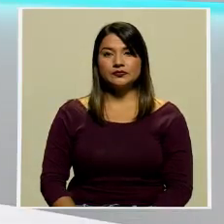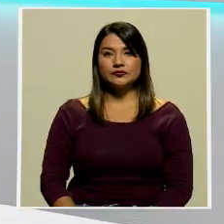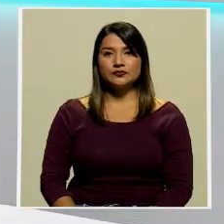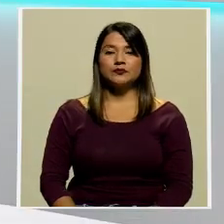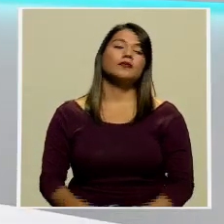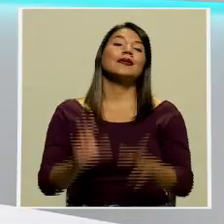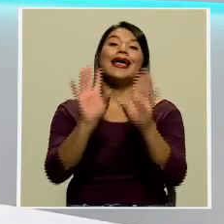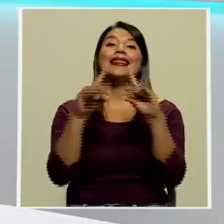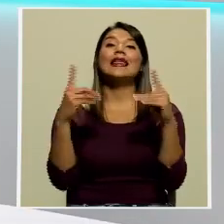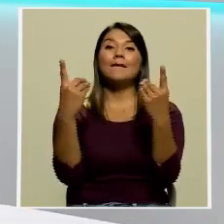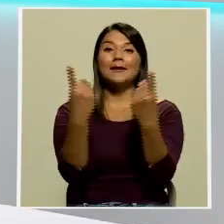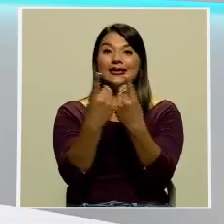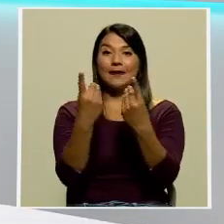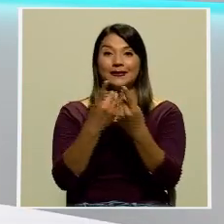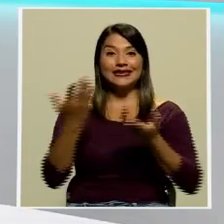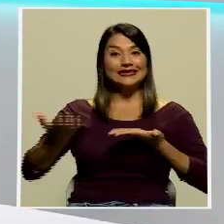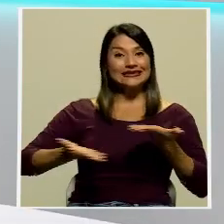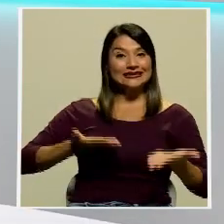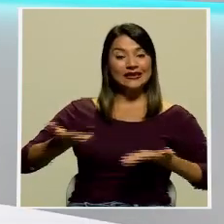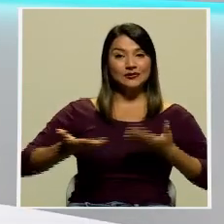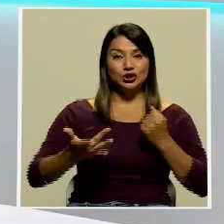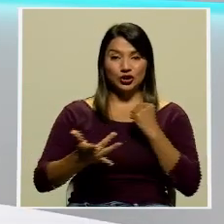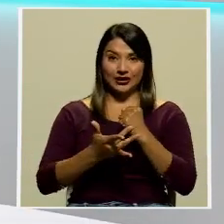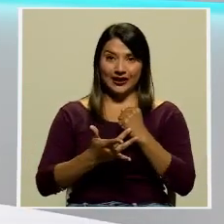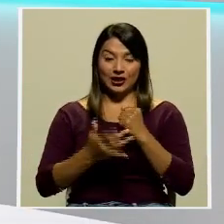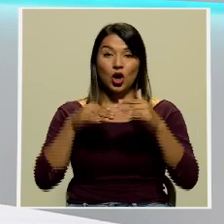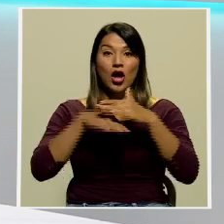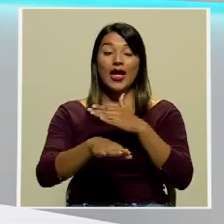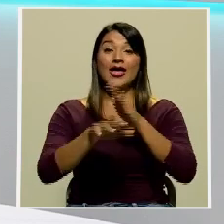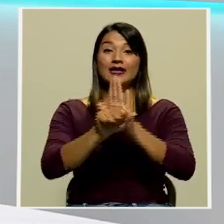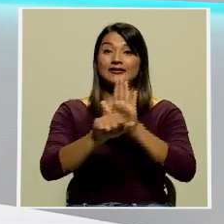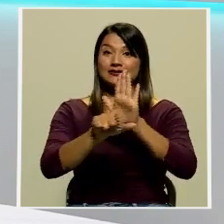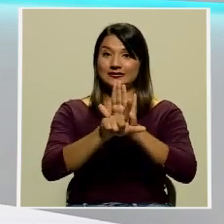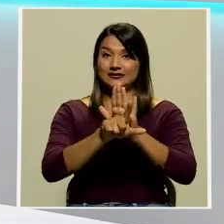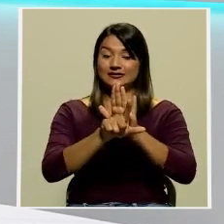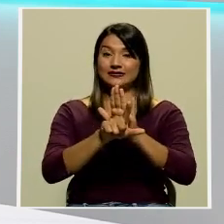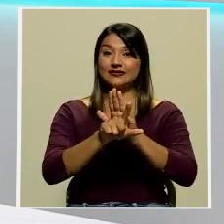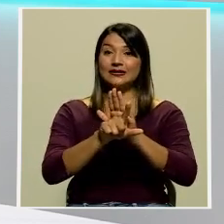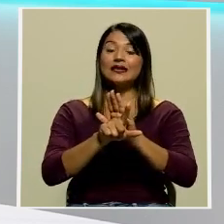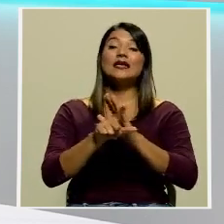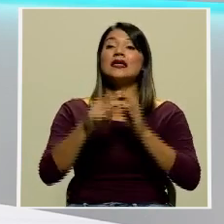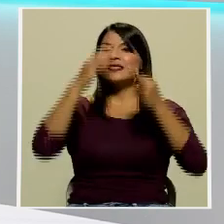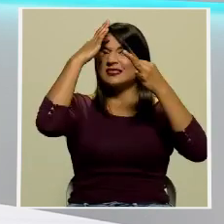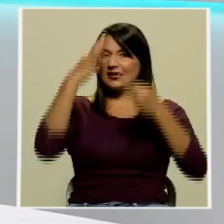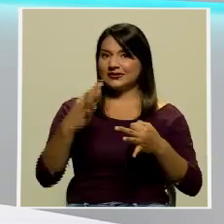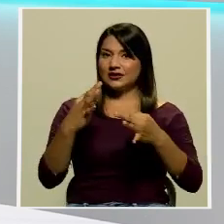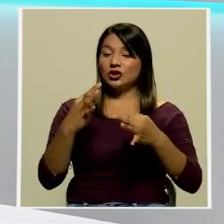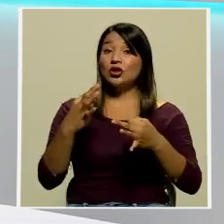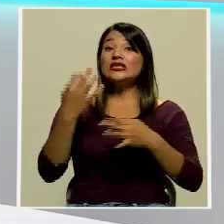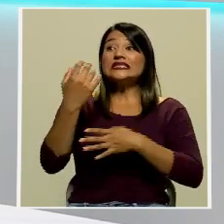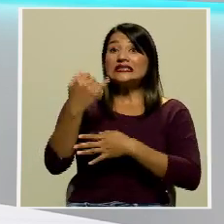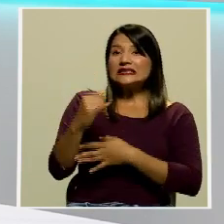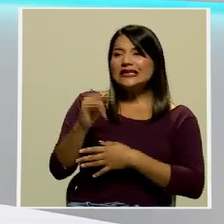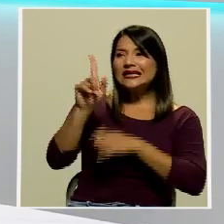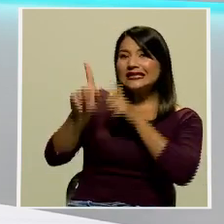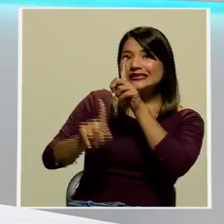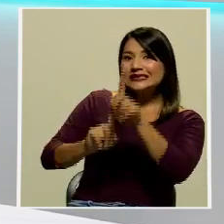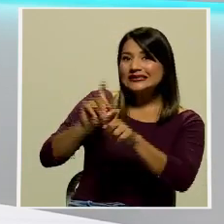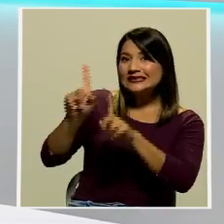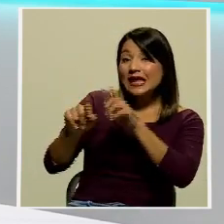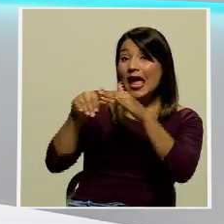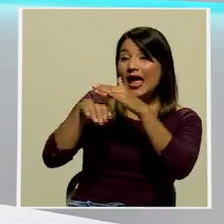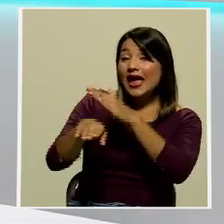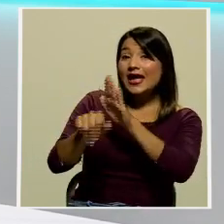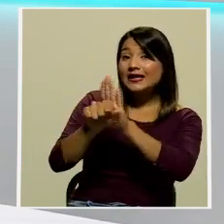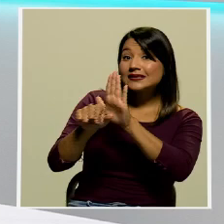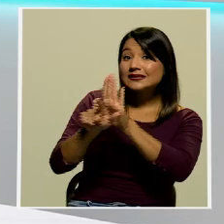El Departamento de Servicios Técnicos de la Asamblea Legislativa determinó que interrogar en el